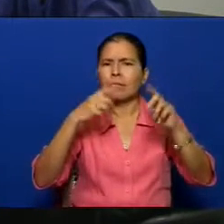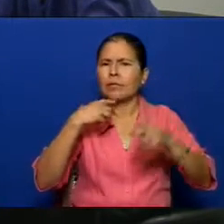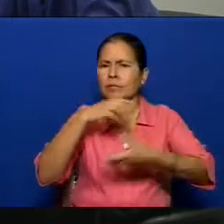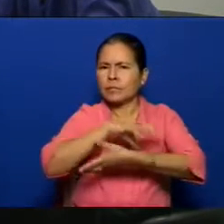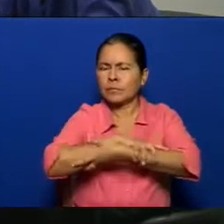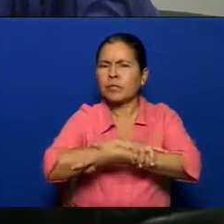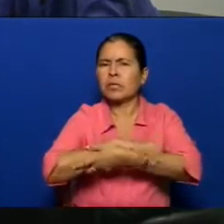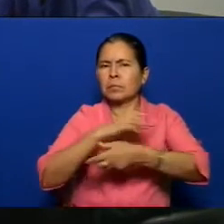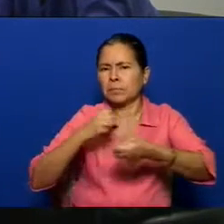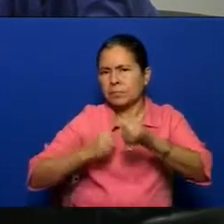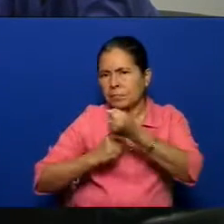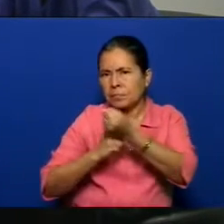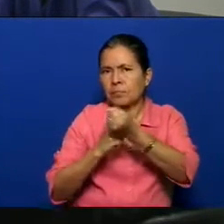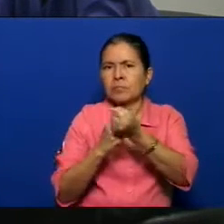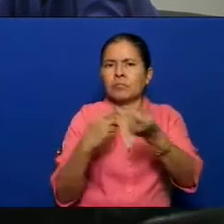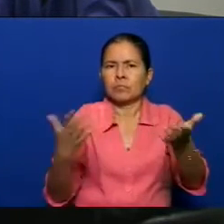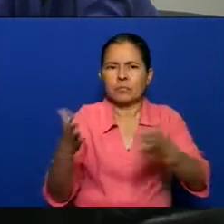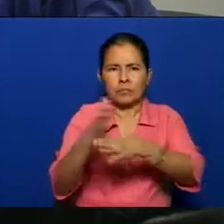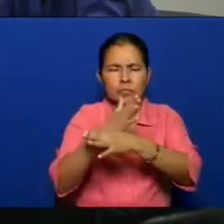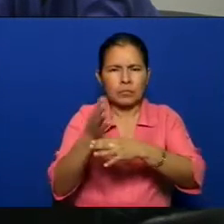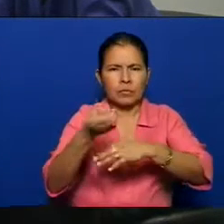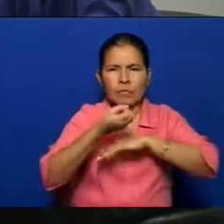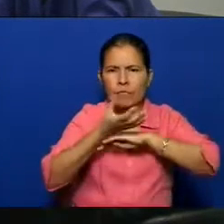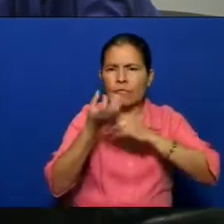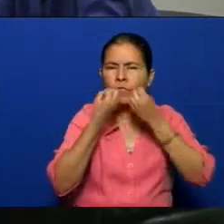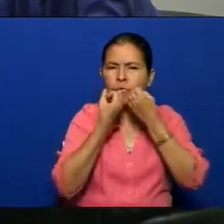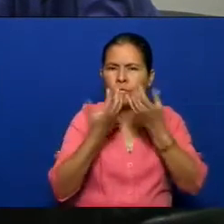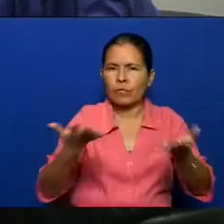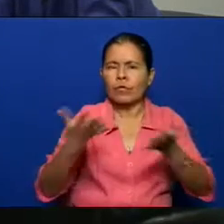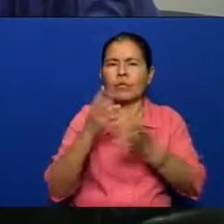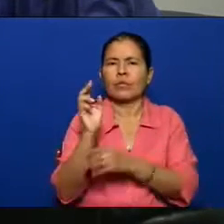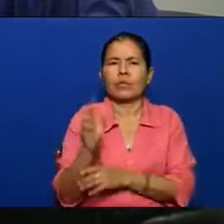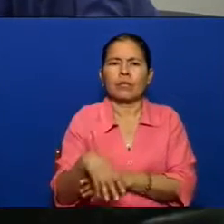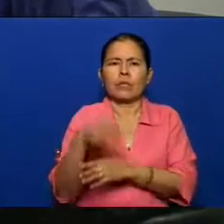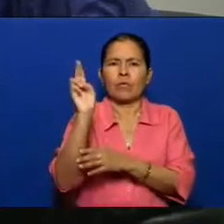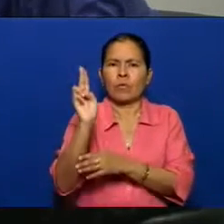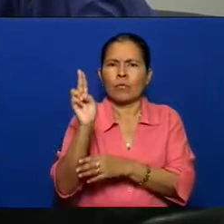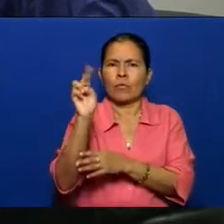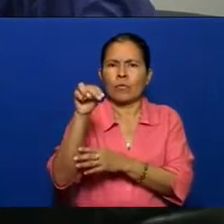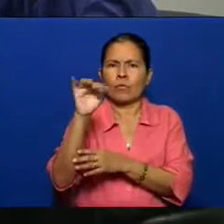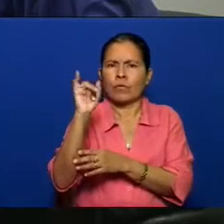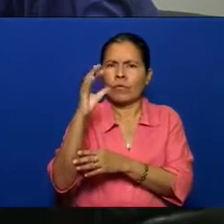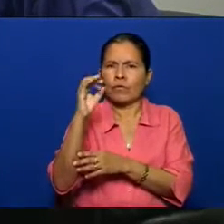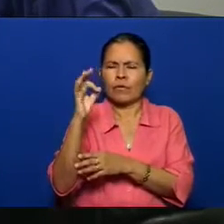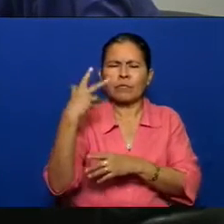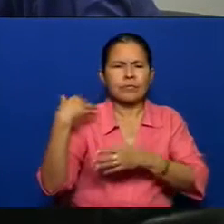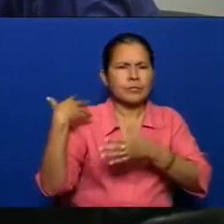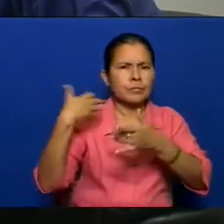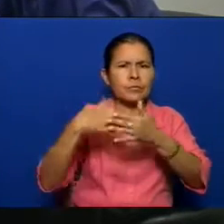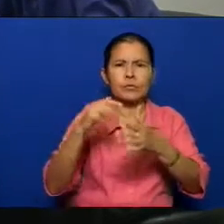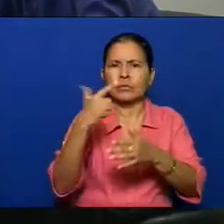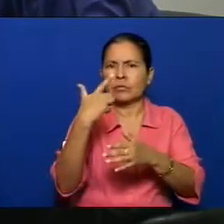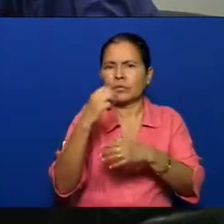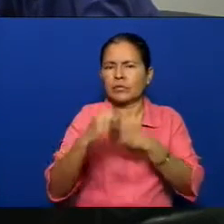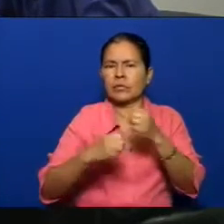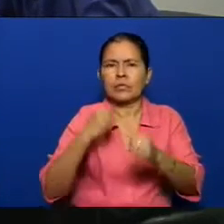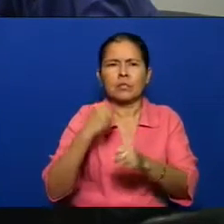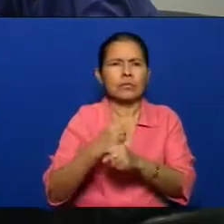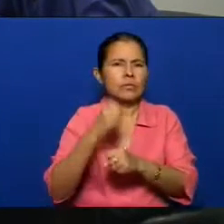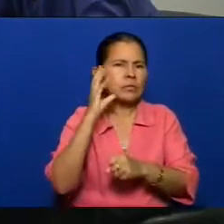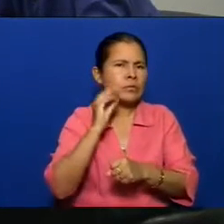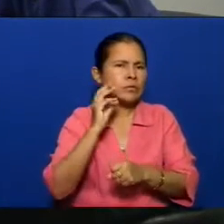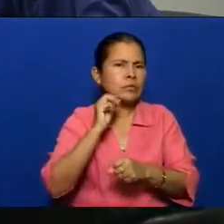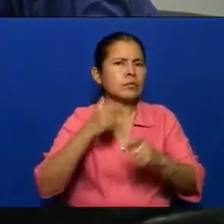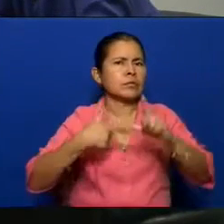de UNICEF ha ido, digamos, implementando en sus 70 años y especialmente en Latinoamérica y el Caribe.